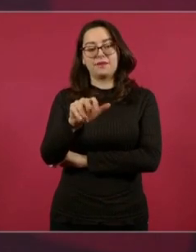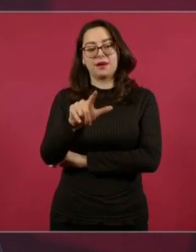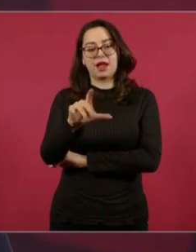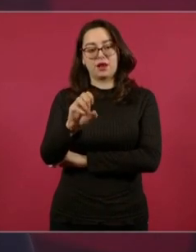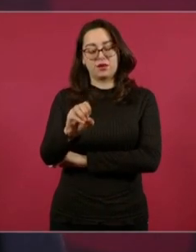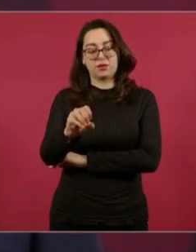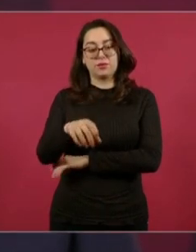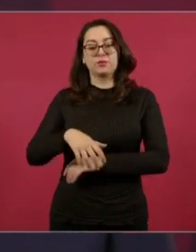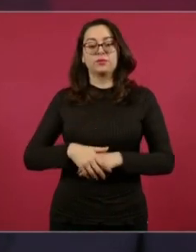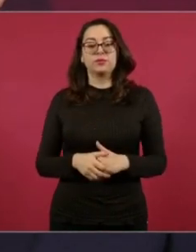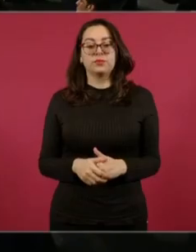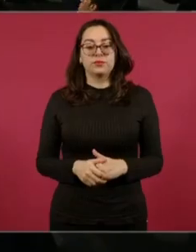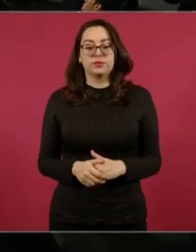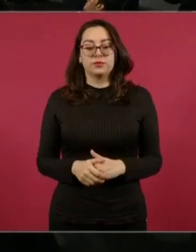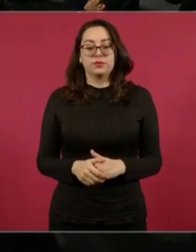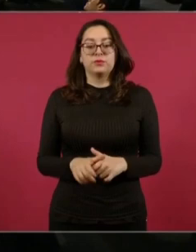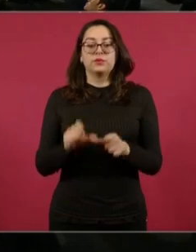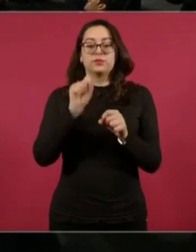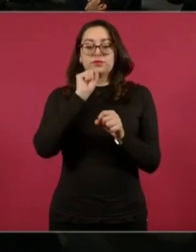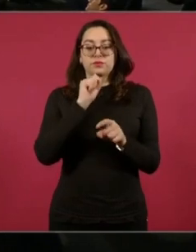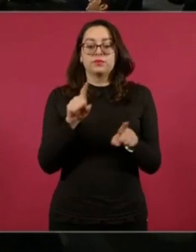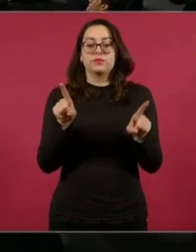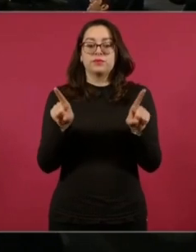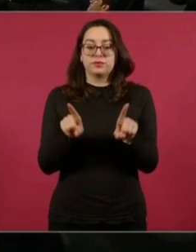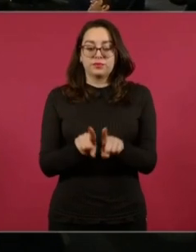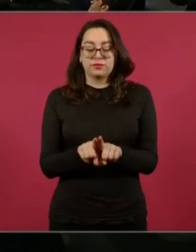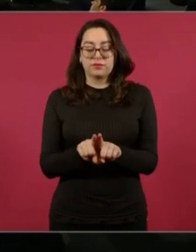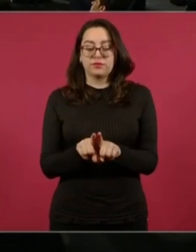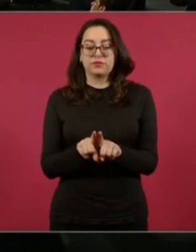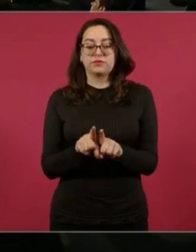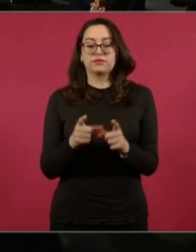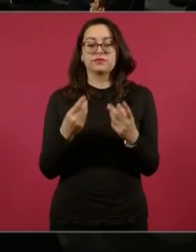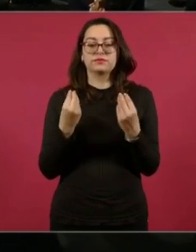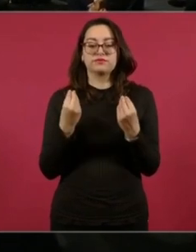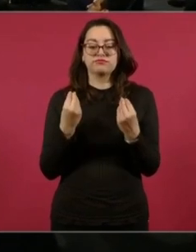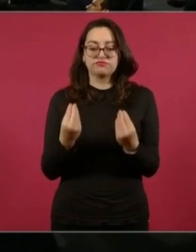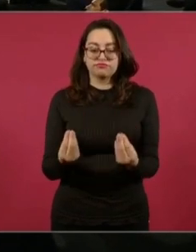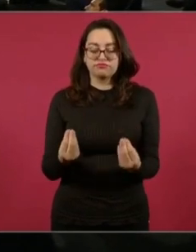Agradecer también todas las atenciones